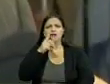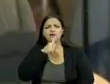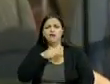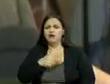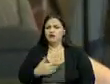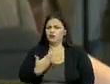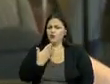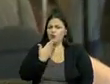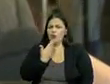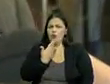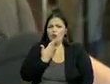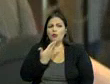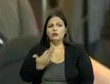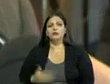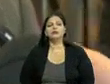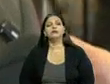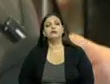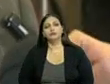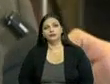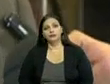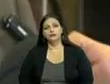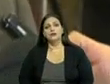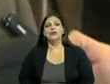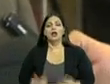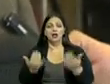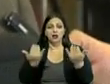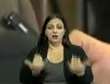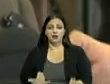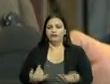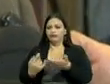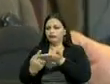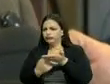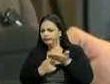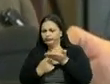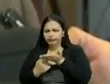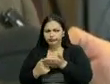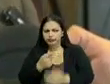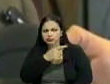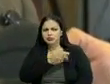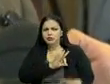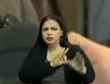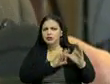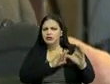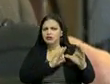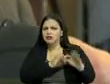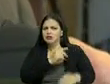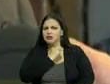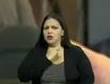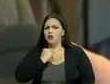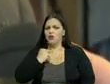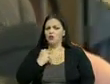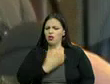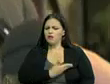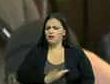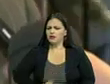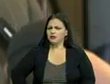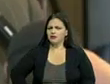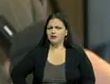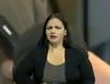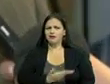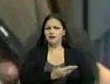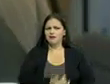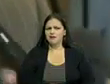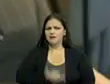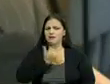está discutiendo tanto en el Ecuador, donde se dice que presuntamente su inscripción habría sido irregular, la ley hay que aplicársela a